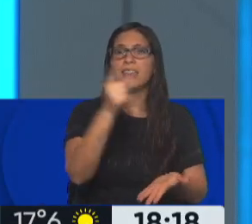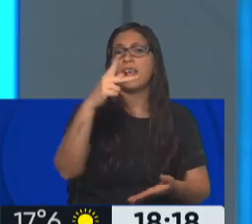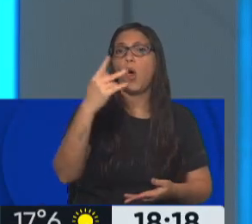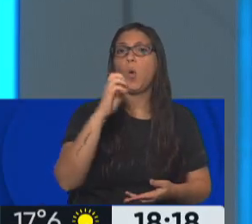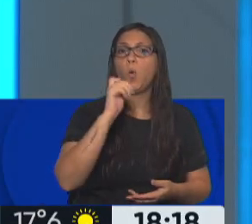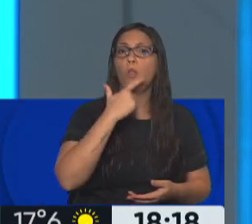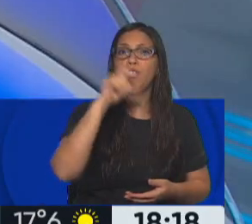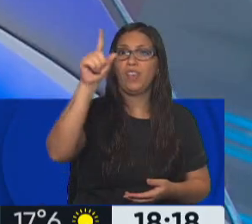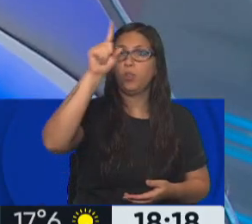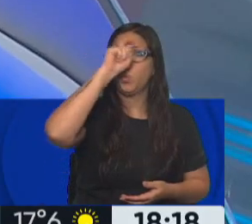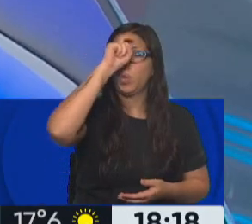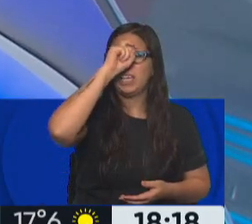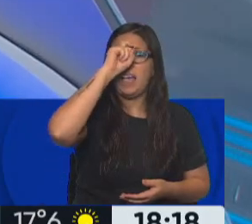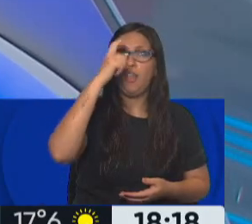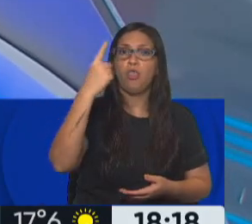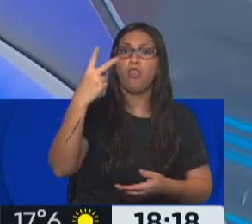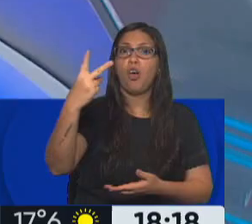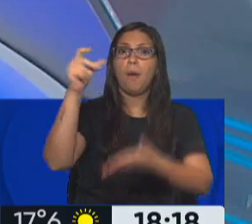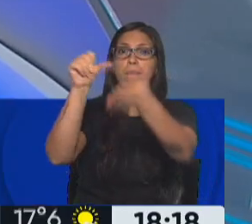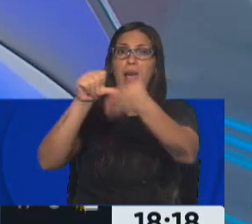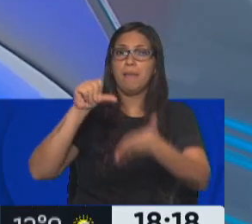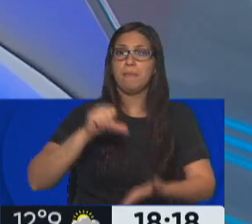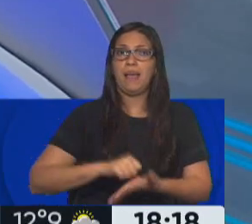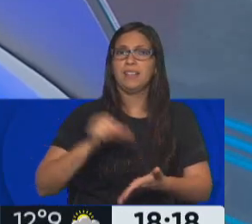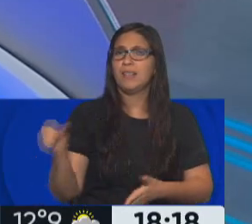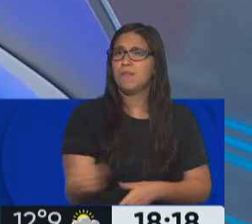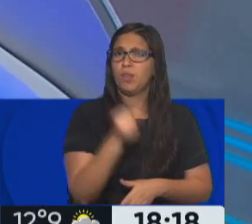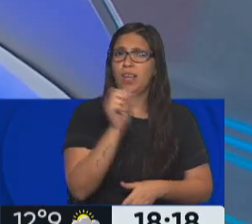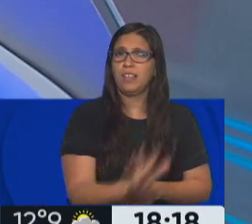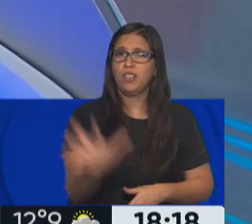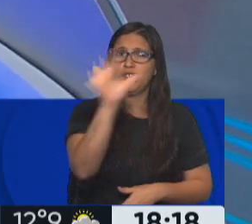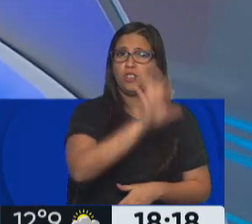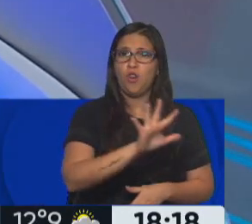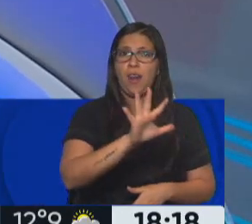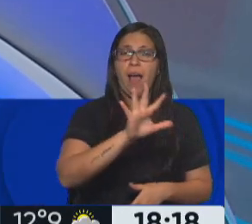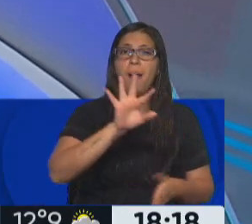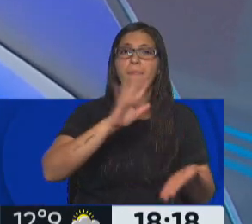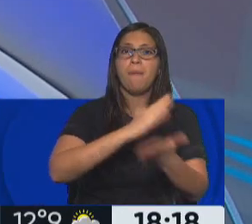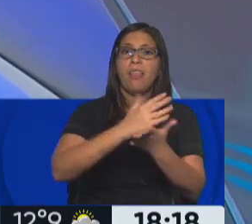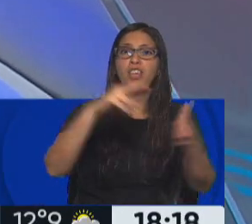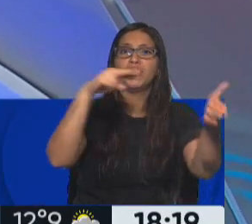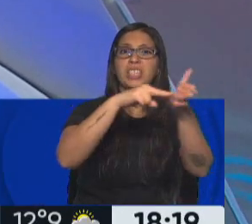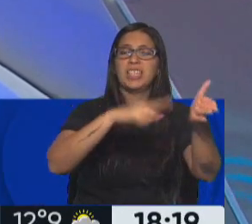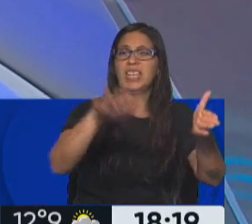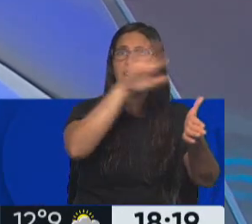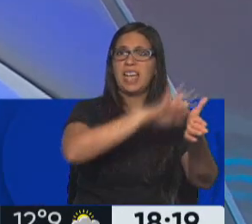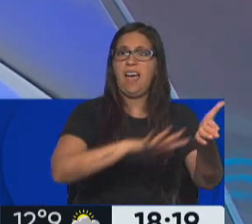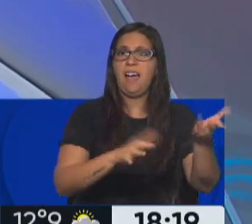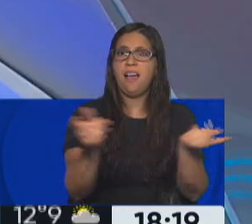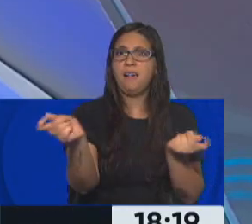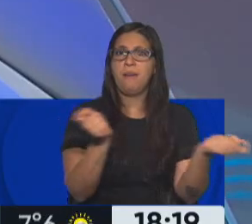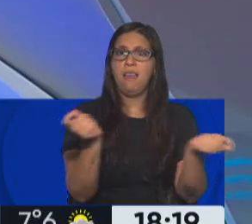kurdos. Digamos, ¿qué puede llegar a pasar con dos países que tienen un rol clave, o pueden llegar a tener un rol clave en ese sentido